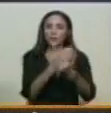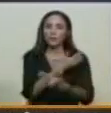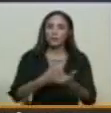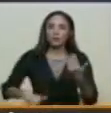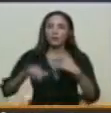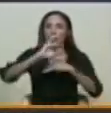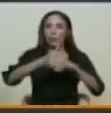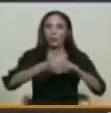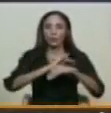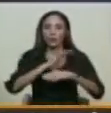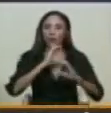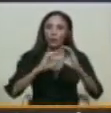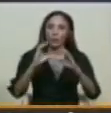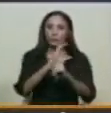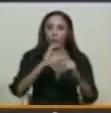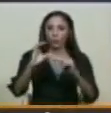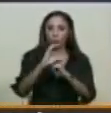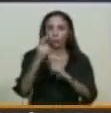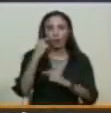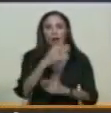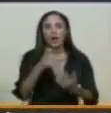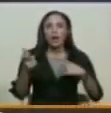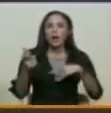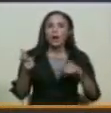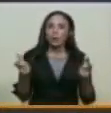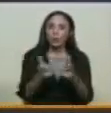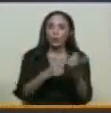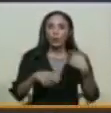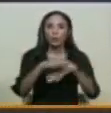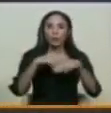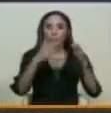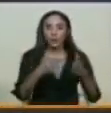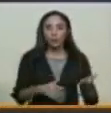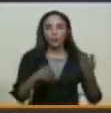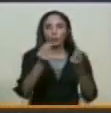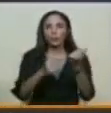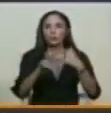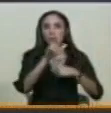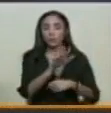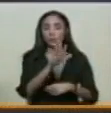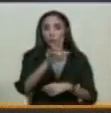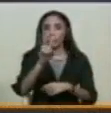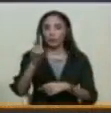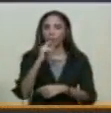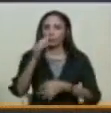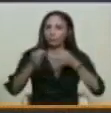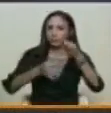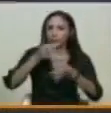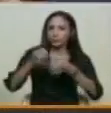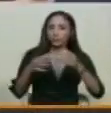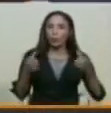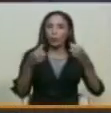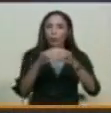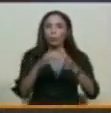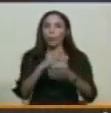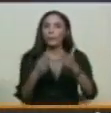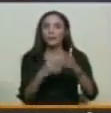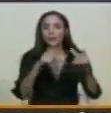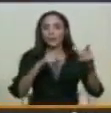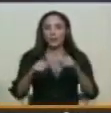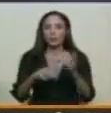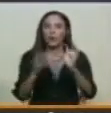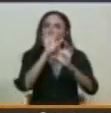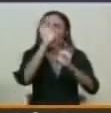cultura, Jorge Rodríguez, de este Consejo de Ministros número 352. Ha dicho que se han sentado las bases, el mapa de trabajo de este